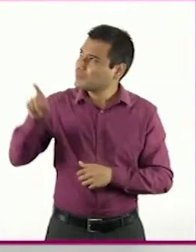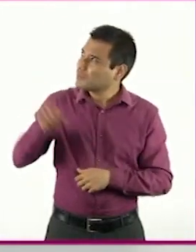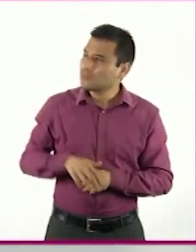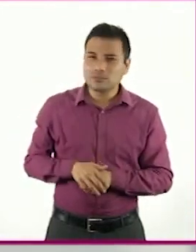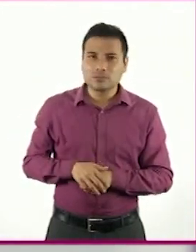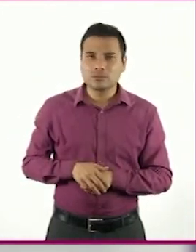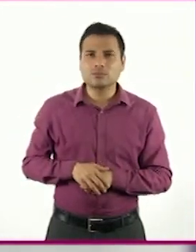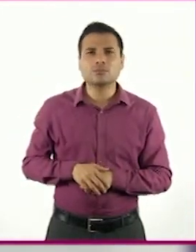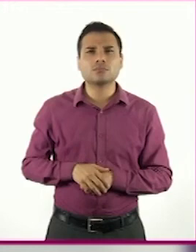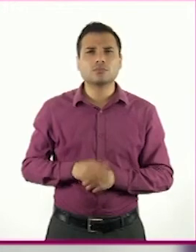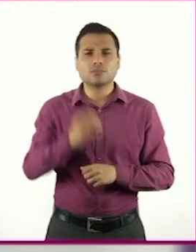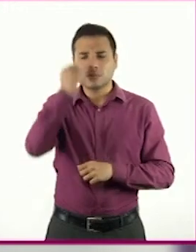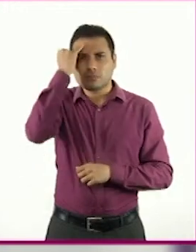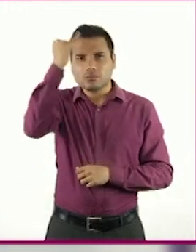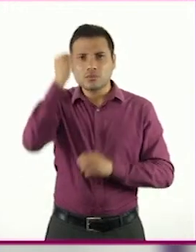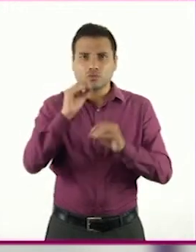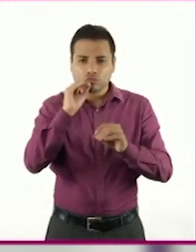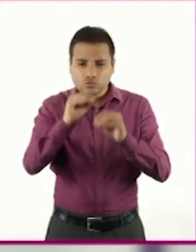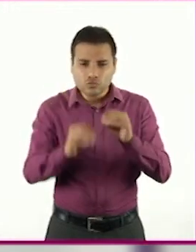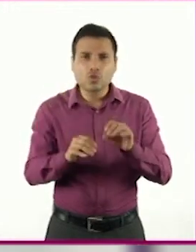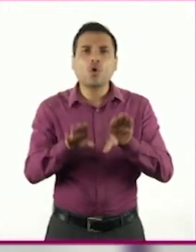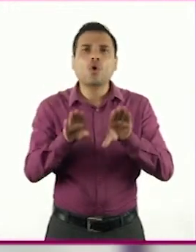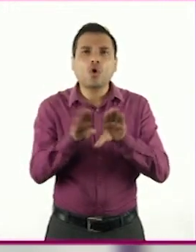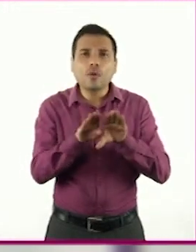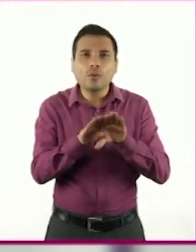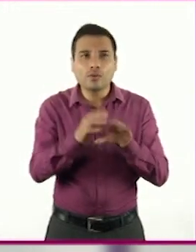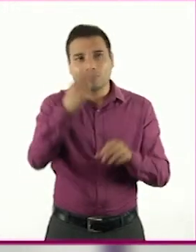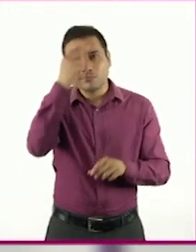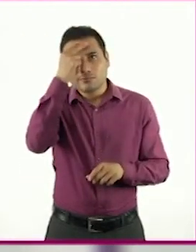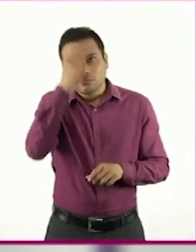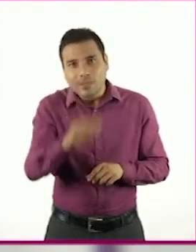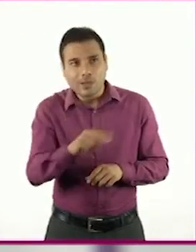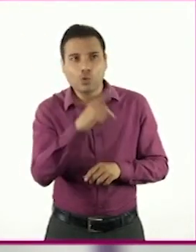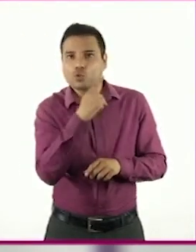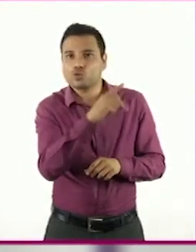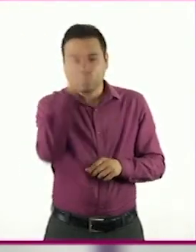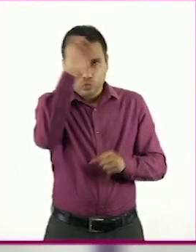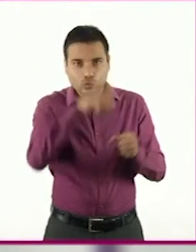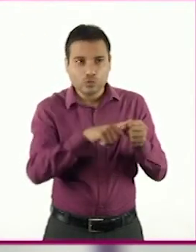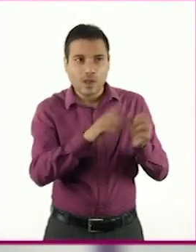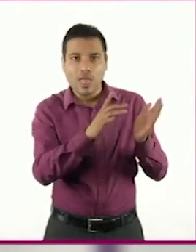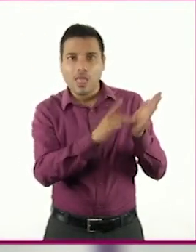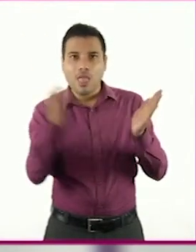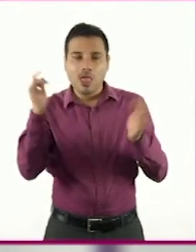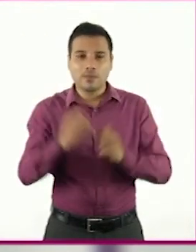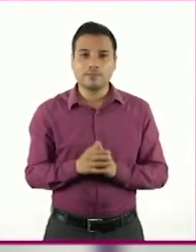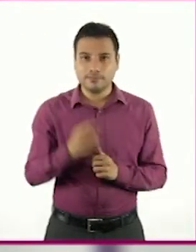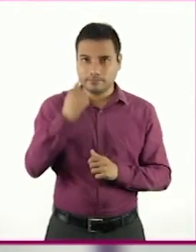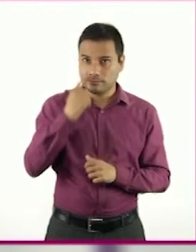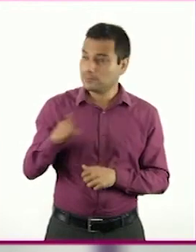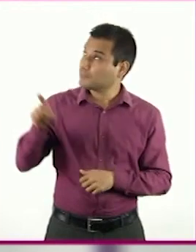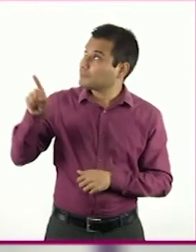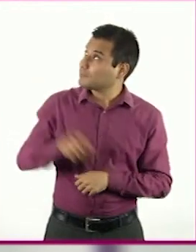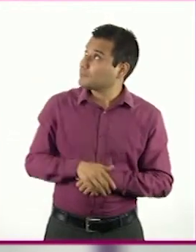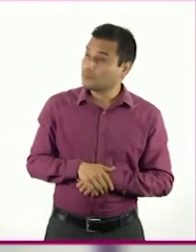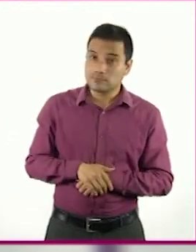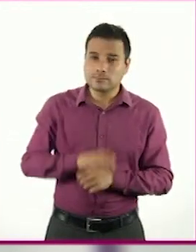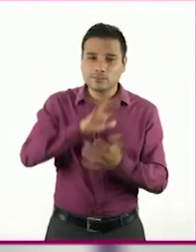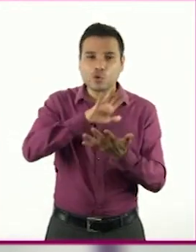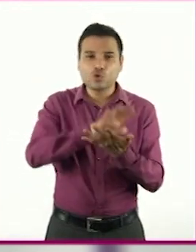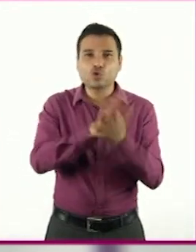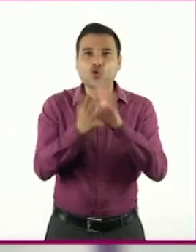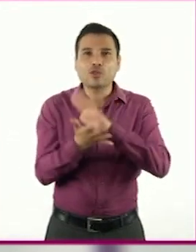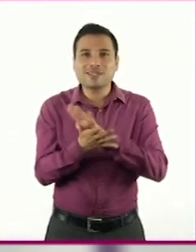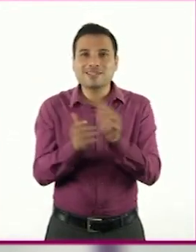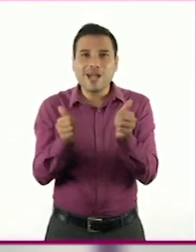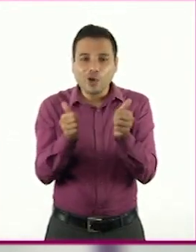receta tradicional de los tacos mexicanos y la modificaron completamente. Tortilla de maíz doblada y frita, con carne molida